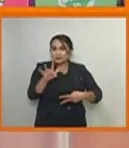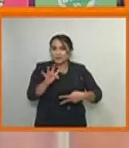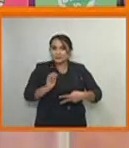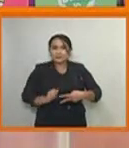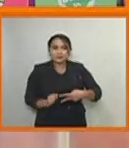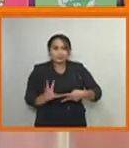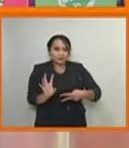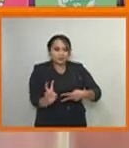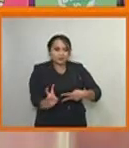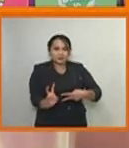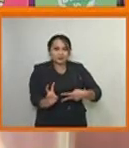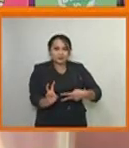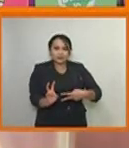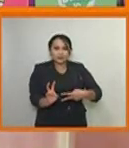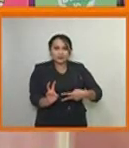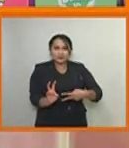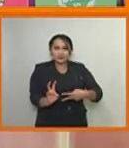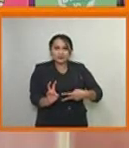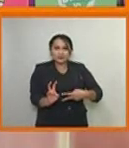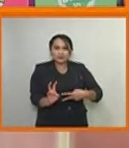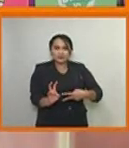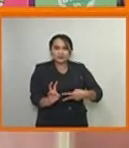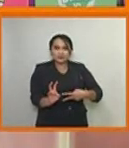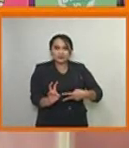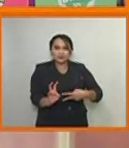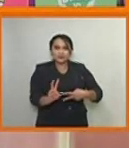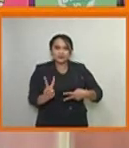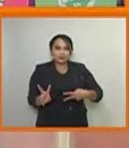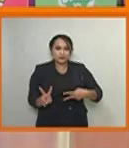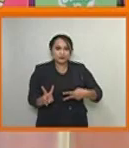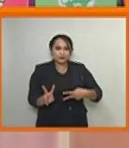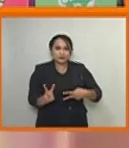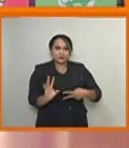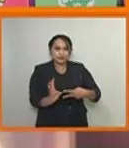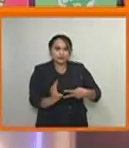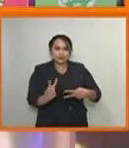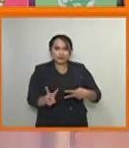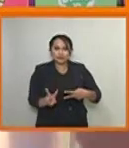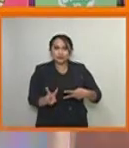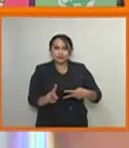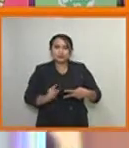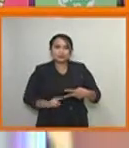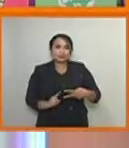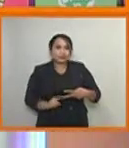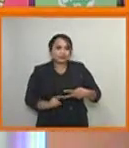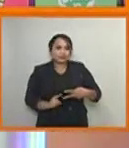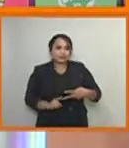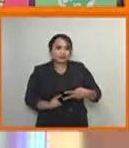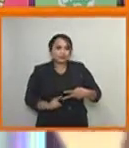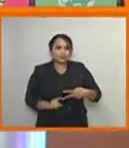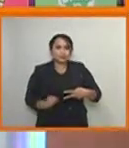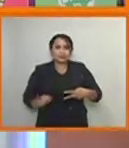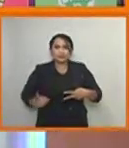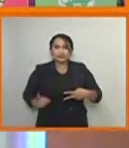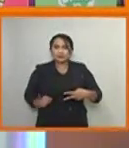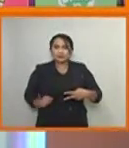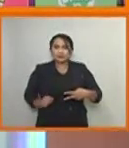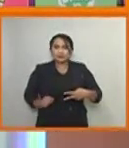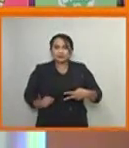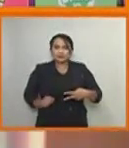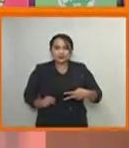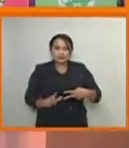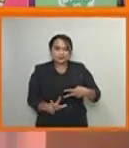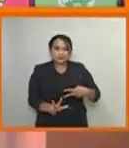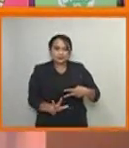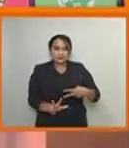el 7, segundo dígito. 2, primer número ganador, 72. Segundo número ganador, primer dígito.